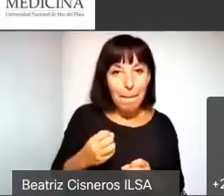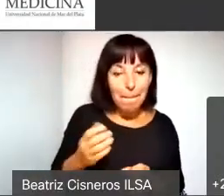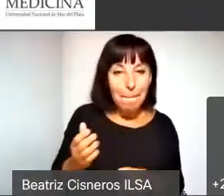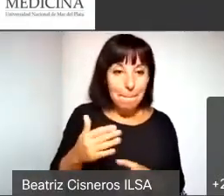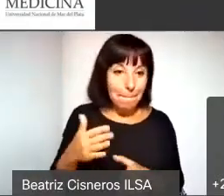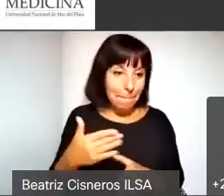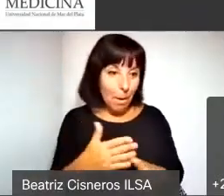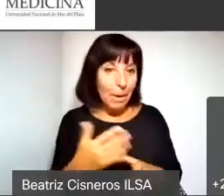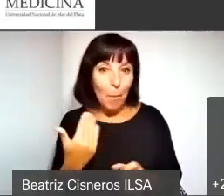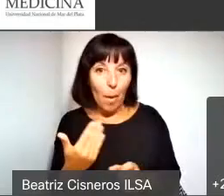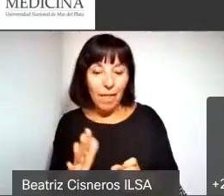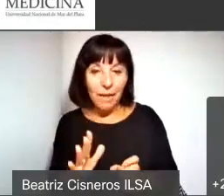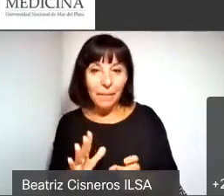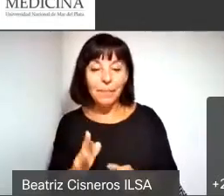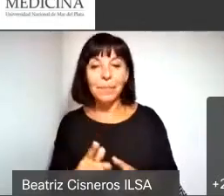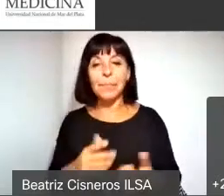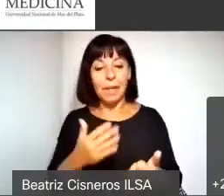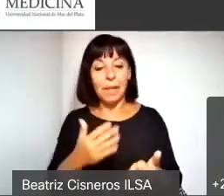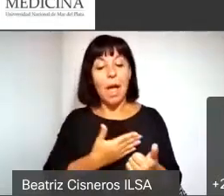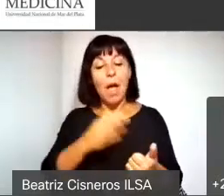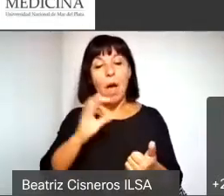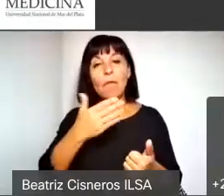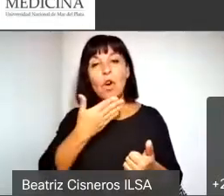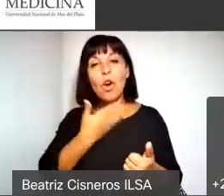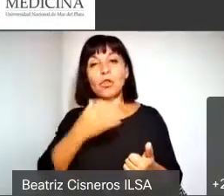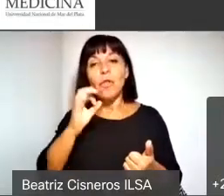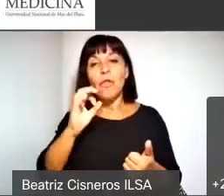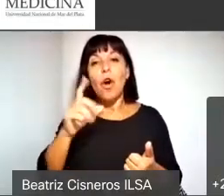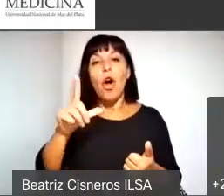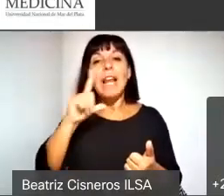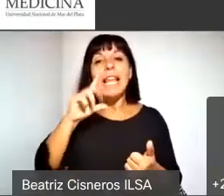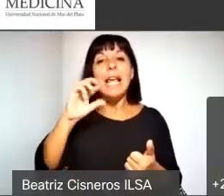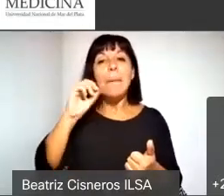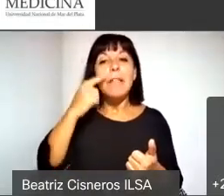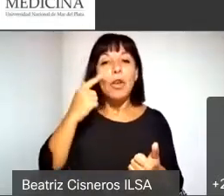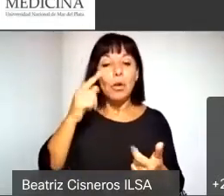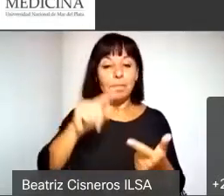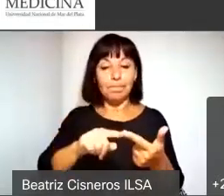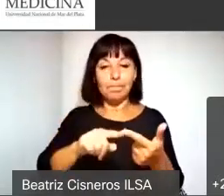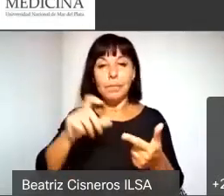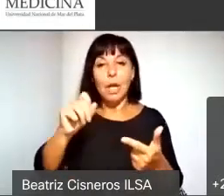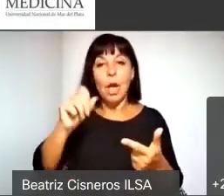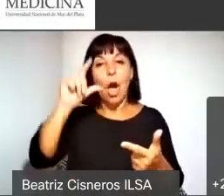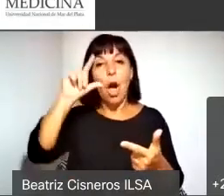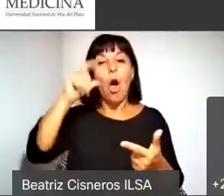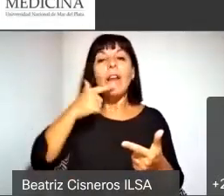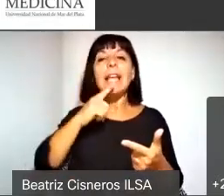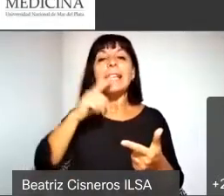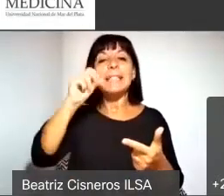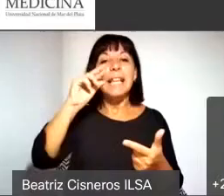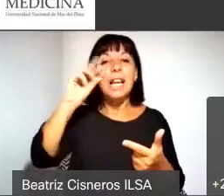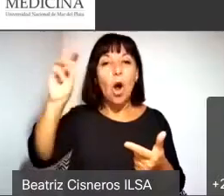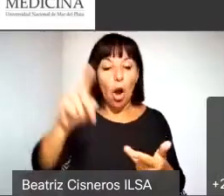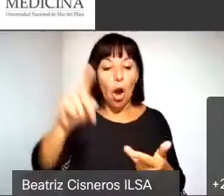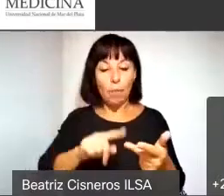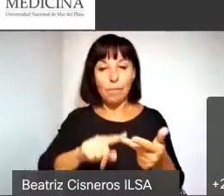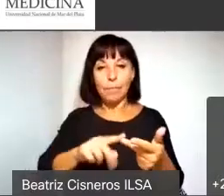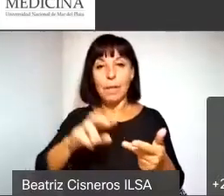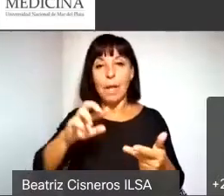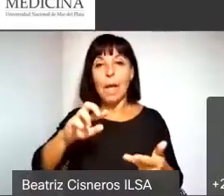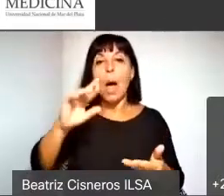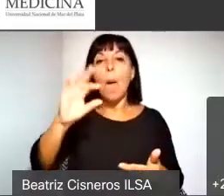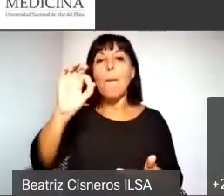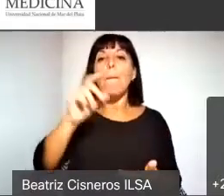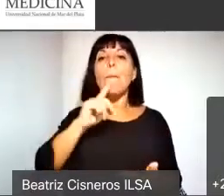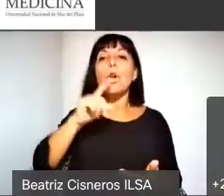Además de los fosfolípidos y del colesterol, también tenemos proteínas. Y esas proteínas las podemos clasificar de acuerdo a la relación